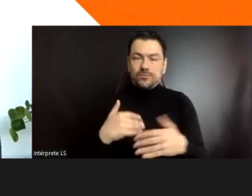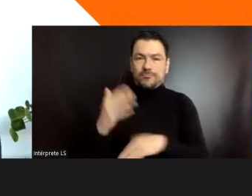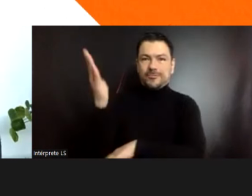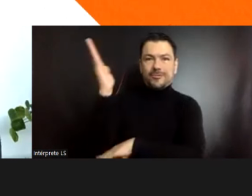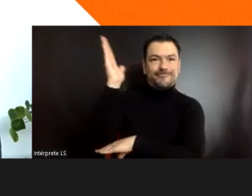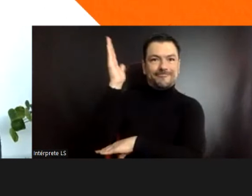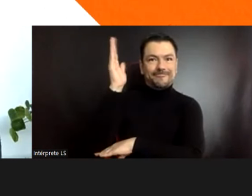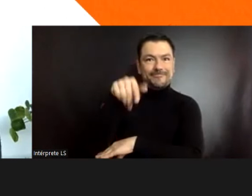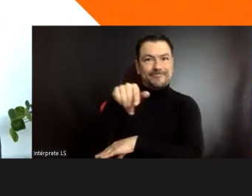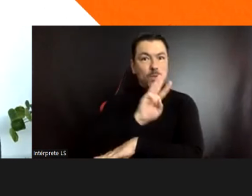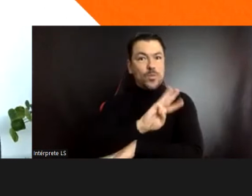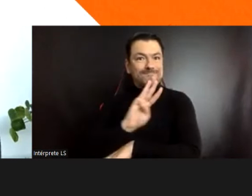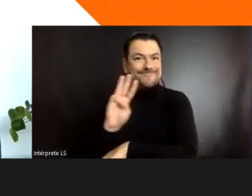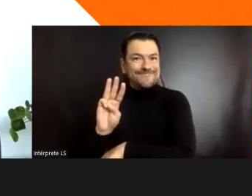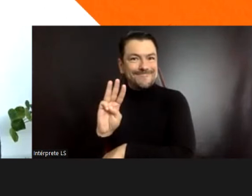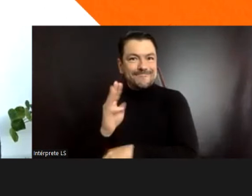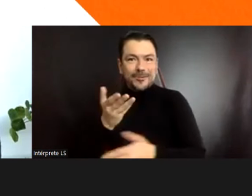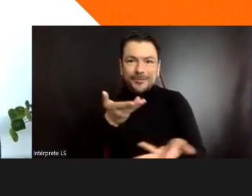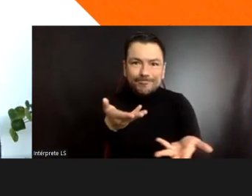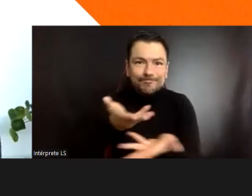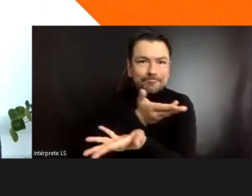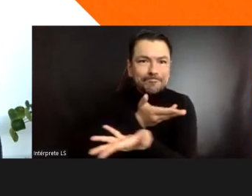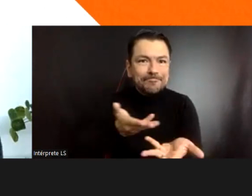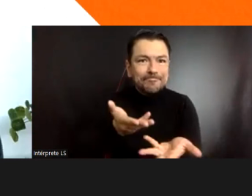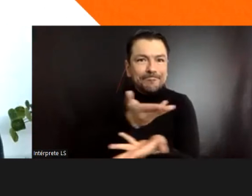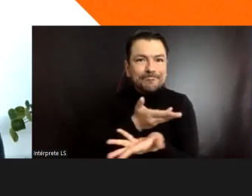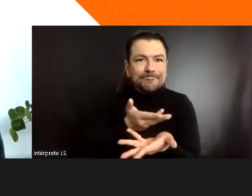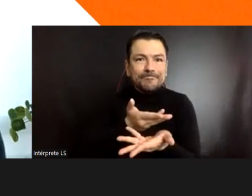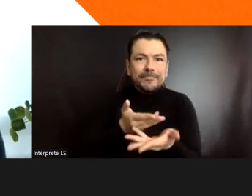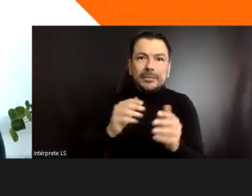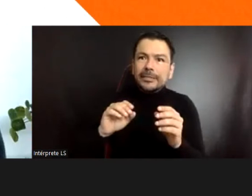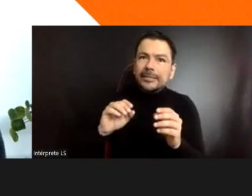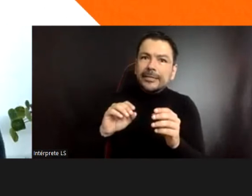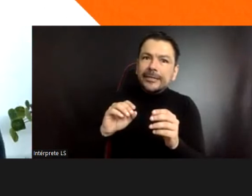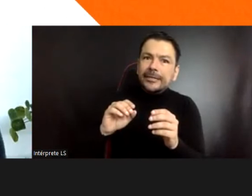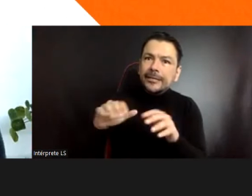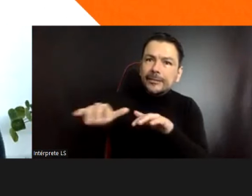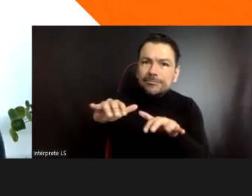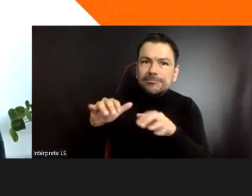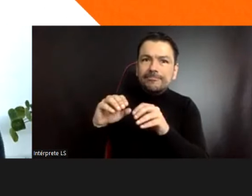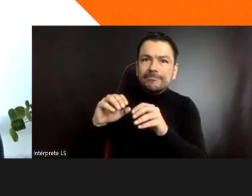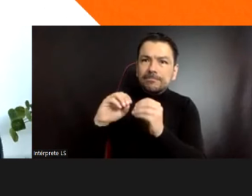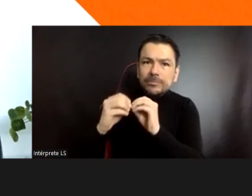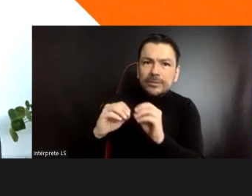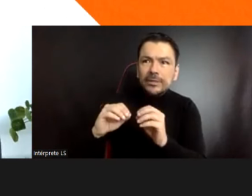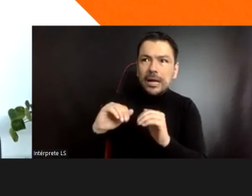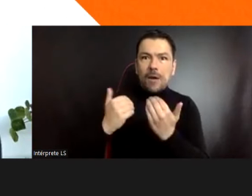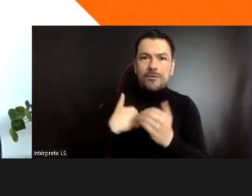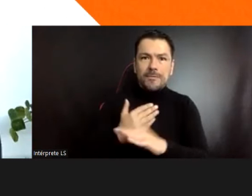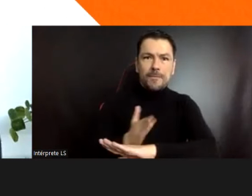puede ayudarnos a estar listos para las emergencias y responder a las emergencias y cuáles son las herramientas